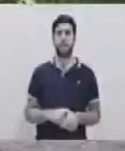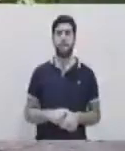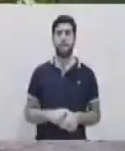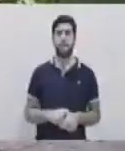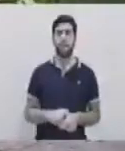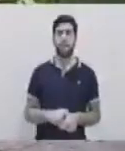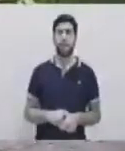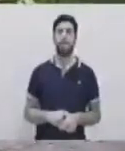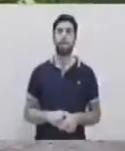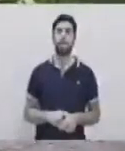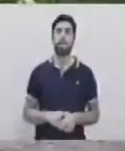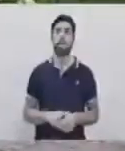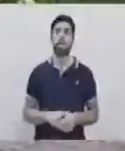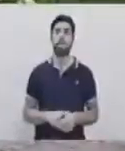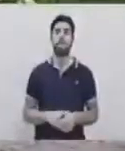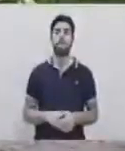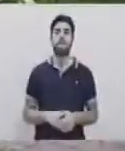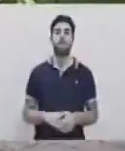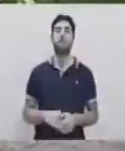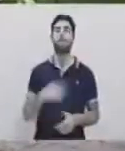pelotitas, pero solo me puedo